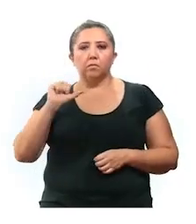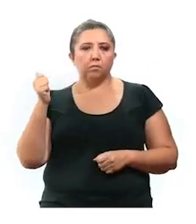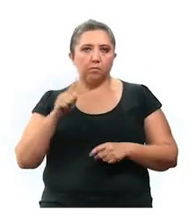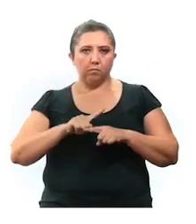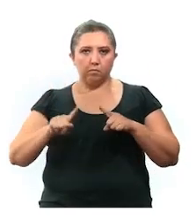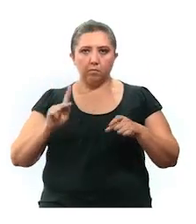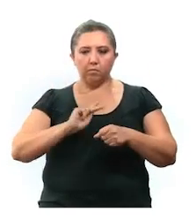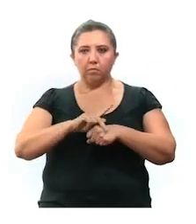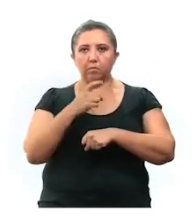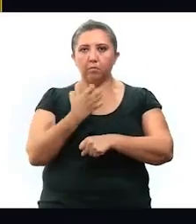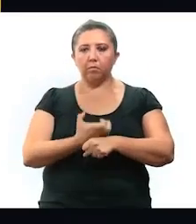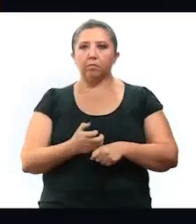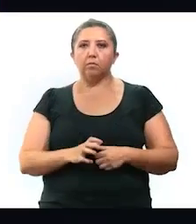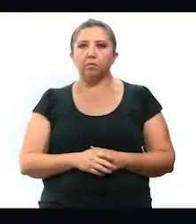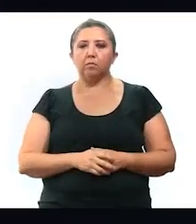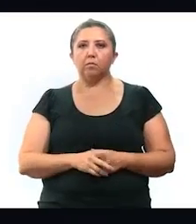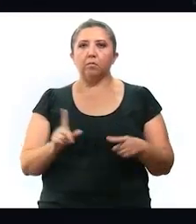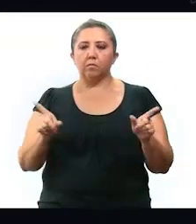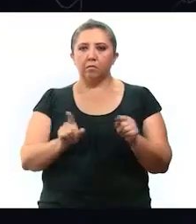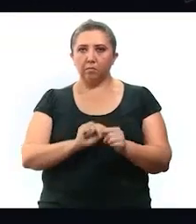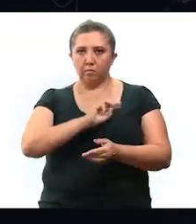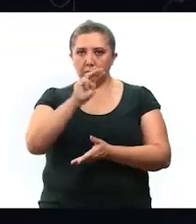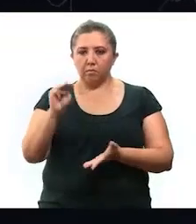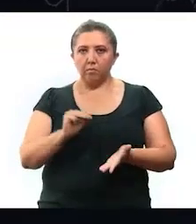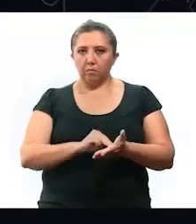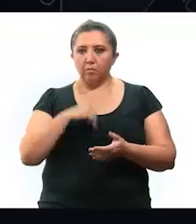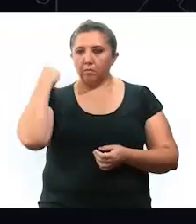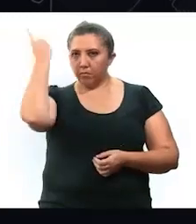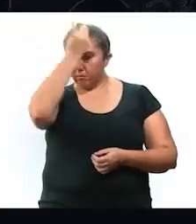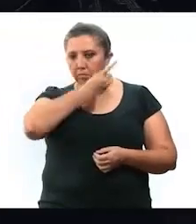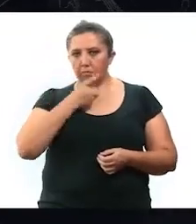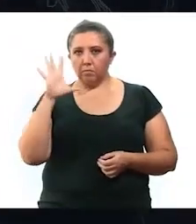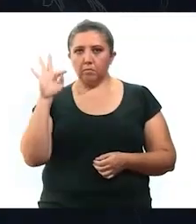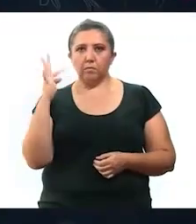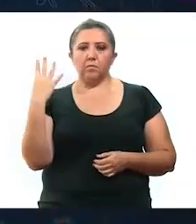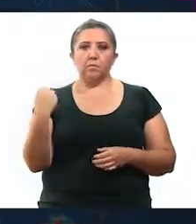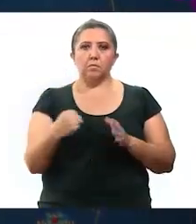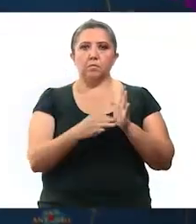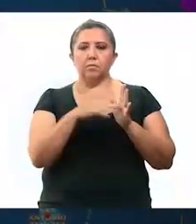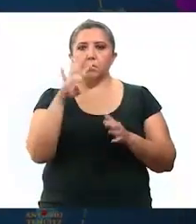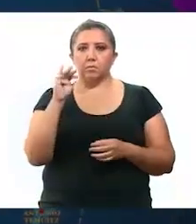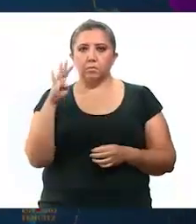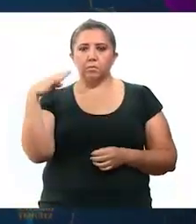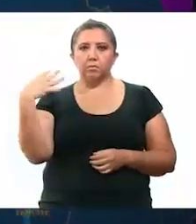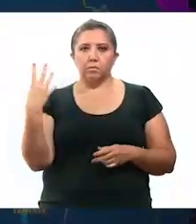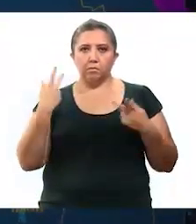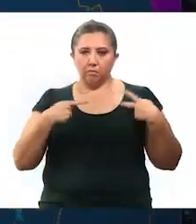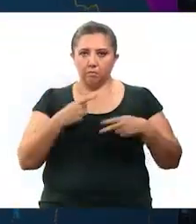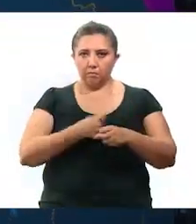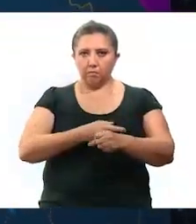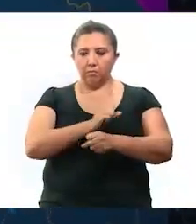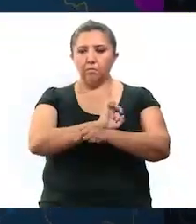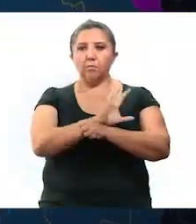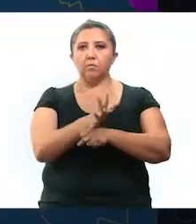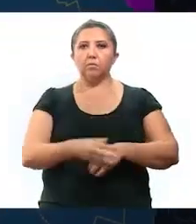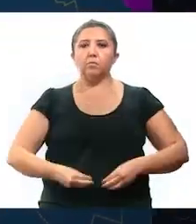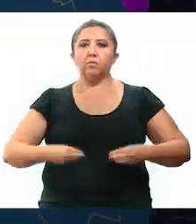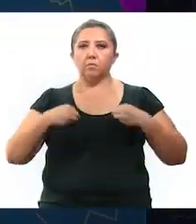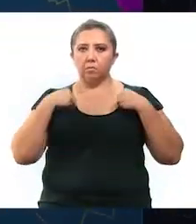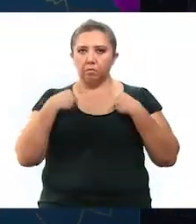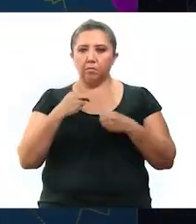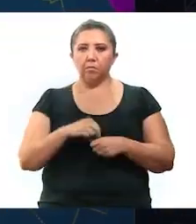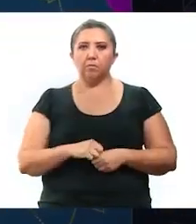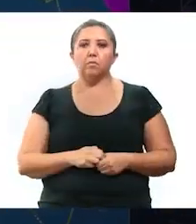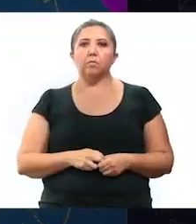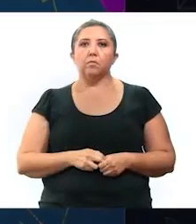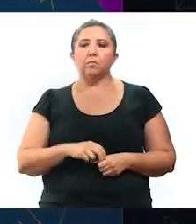otro país u otro estado. Específicamente en Mérida se han diagnosticado 49.094 personas contagiadas de coronavirus, los